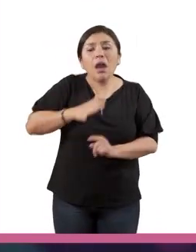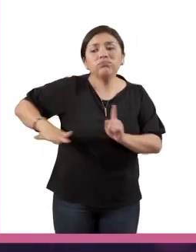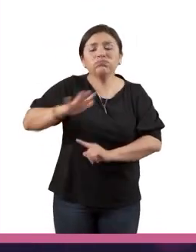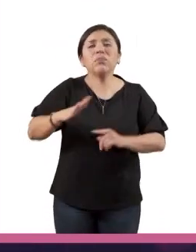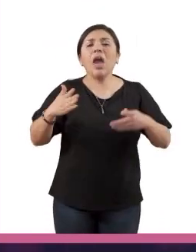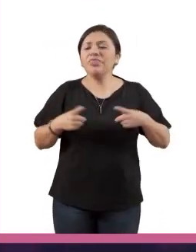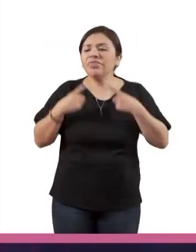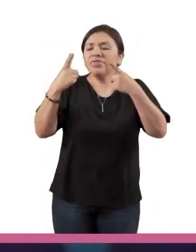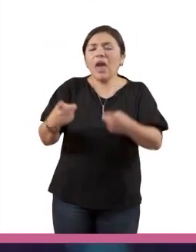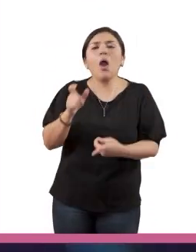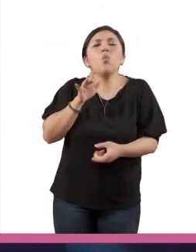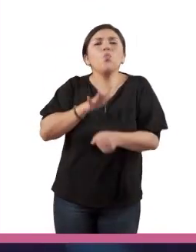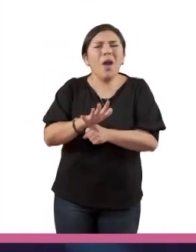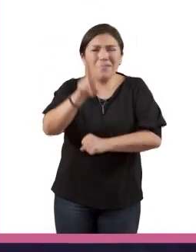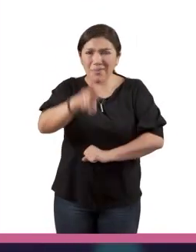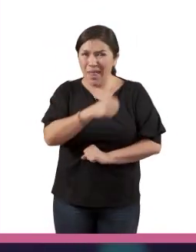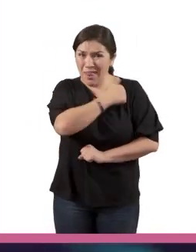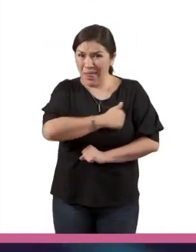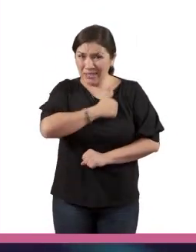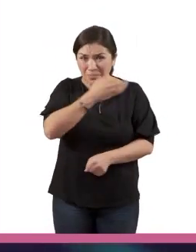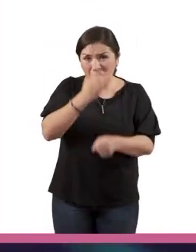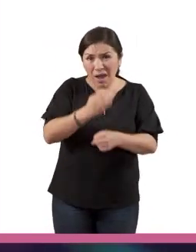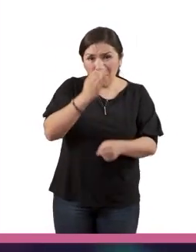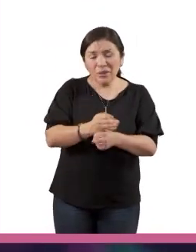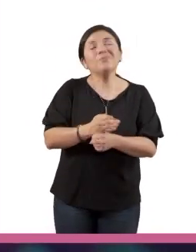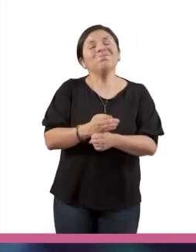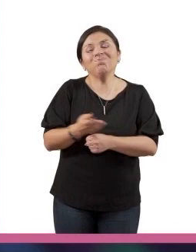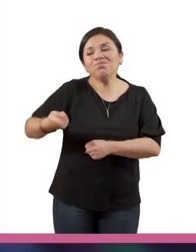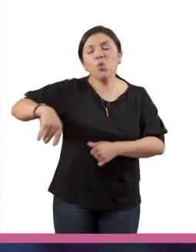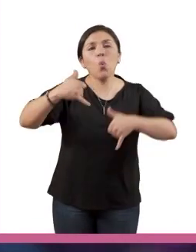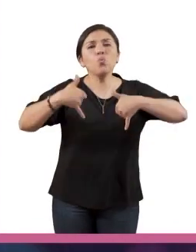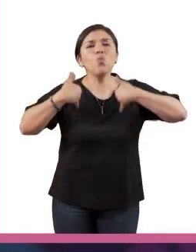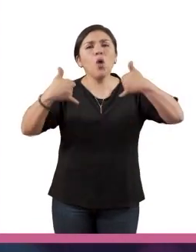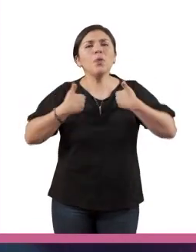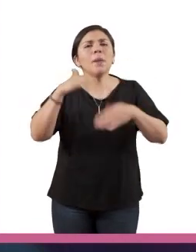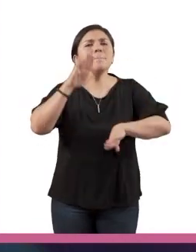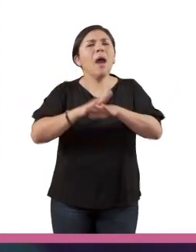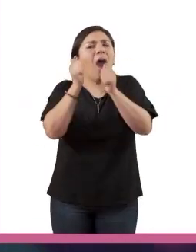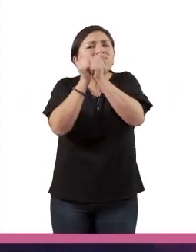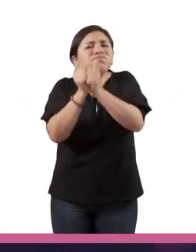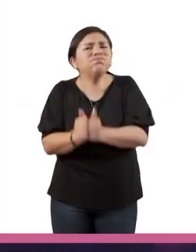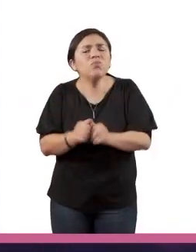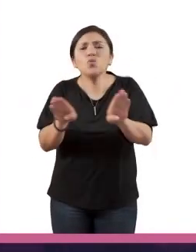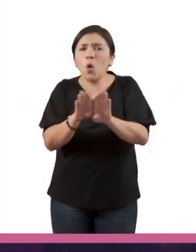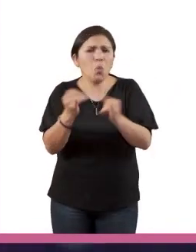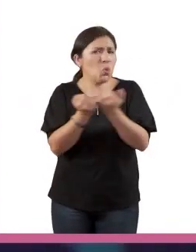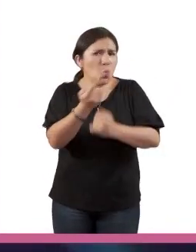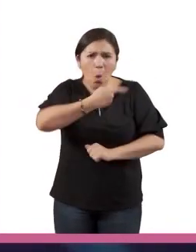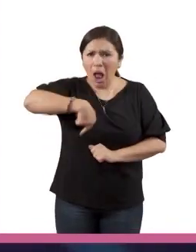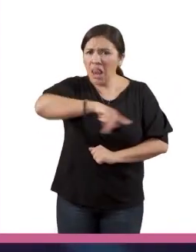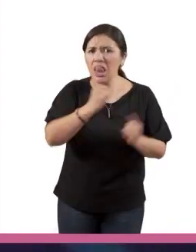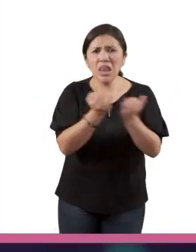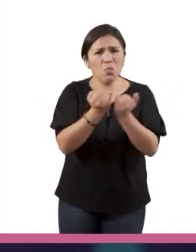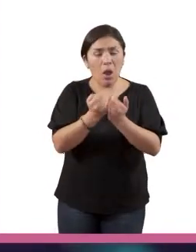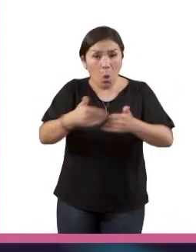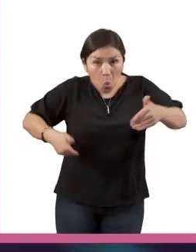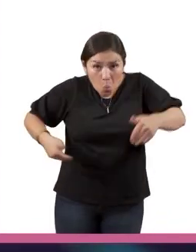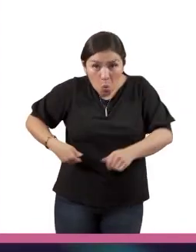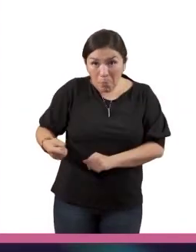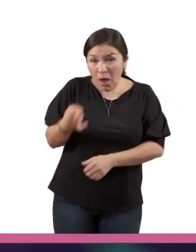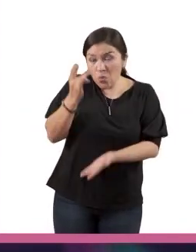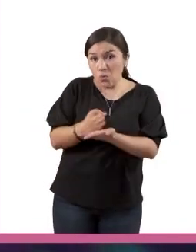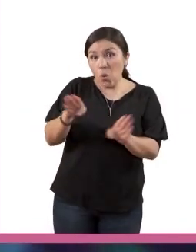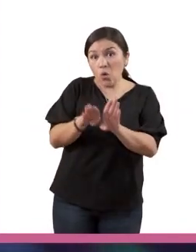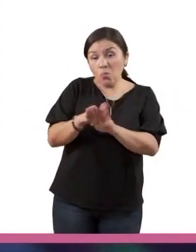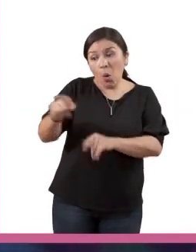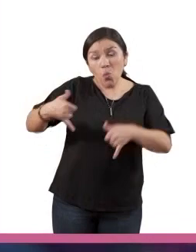te ofrece. Y lamentablemente ahora los chicos están atrapados, como todos nosotros, ¿eh? No es culpa, a veces uno le echa